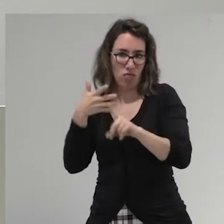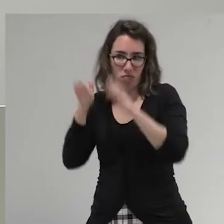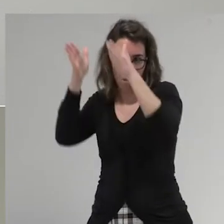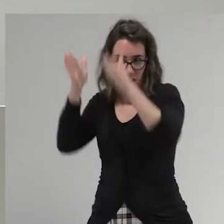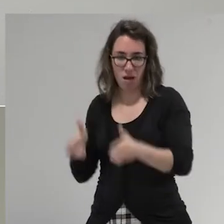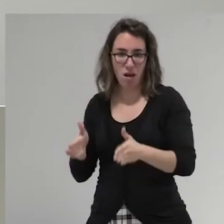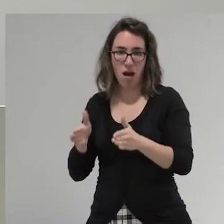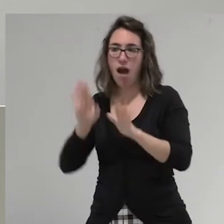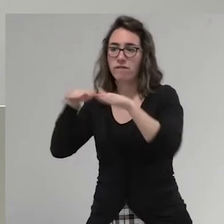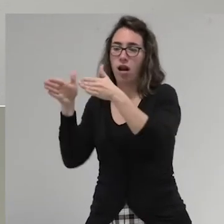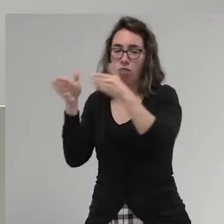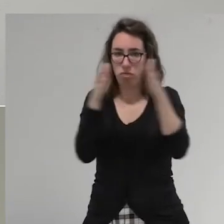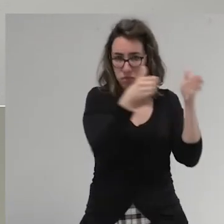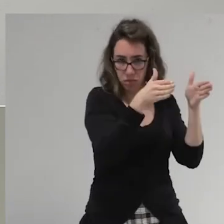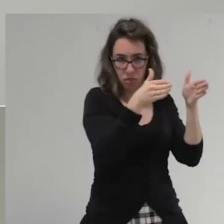Entonces, en relación